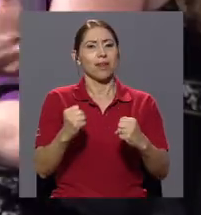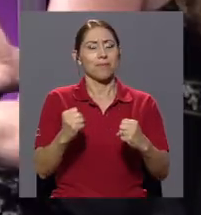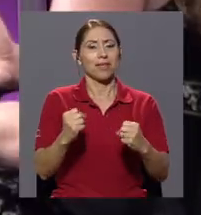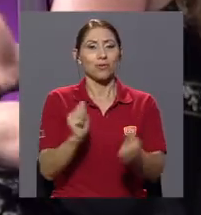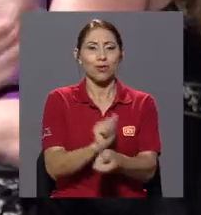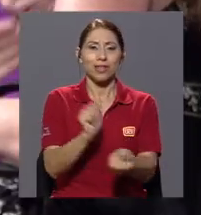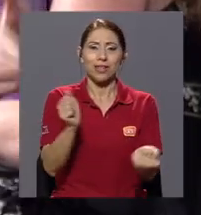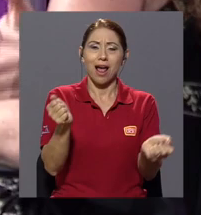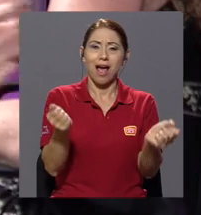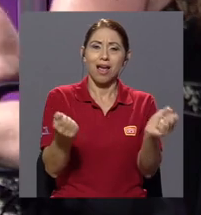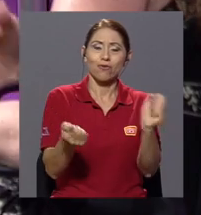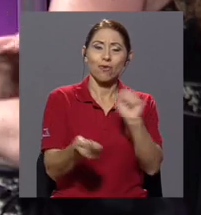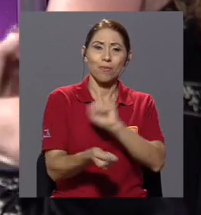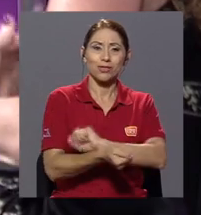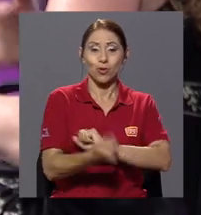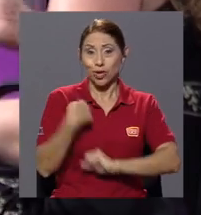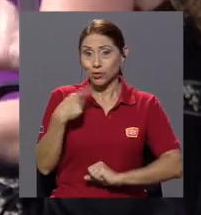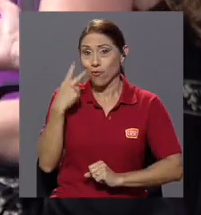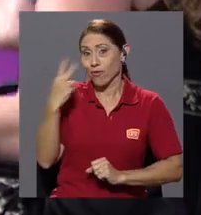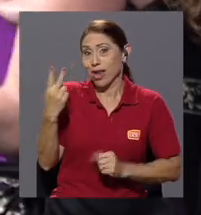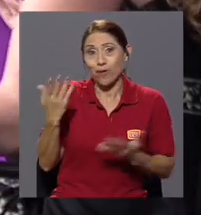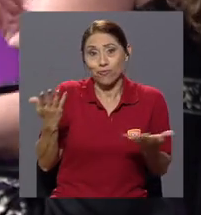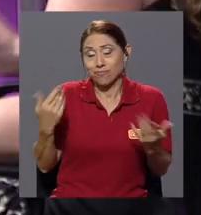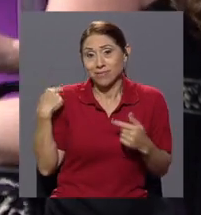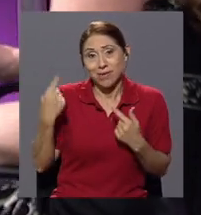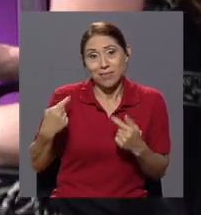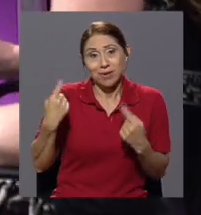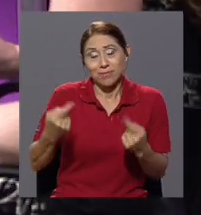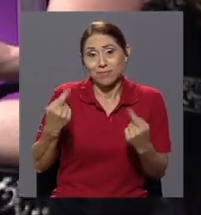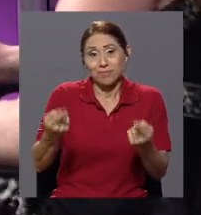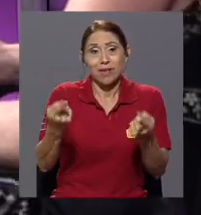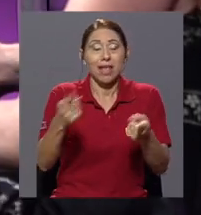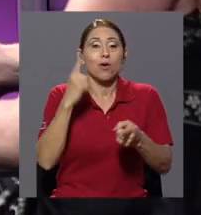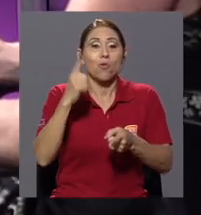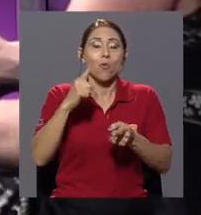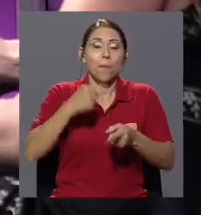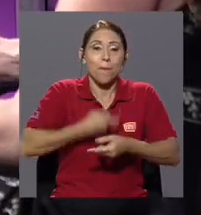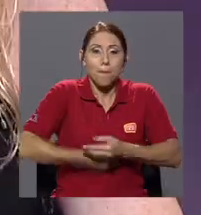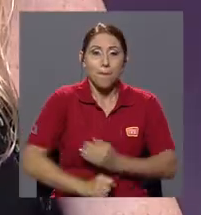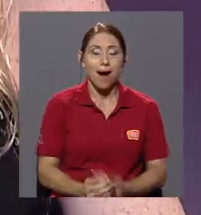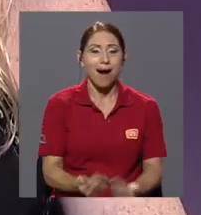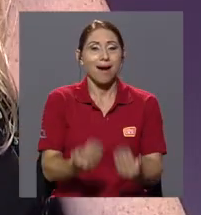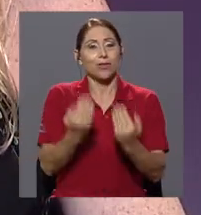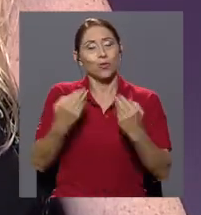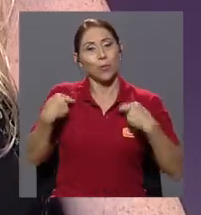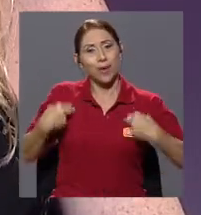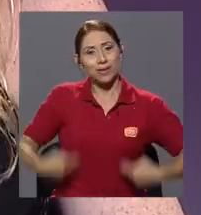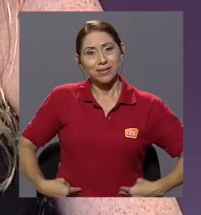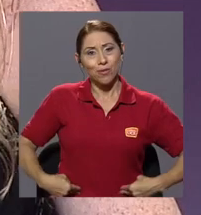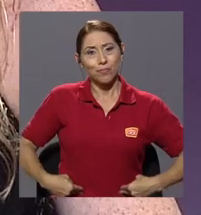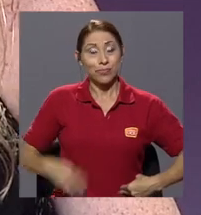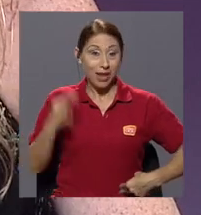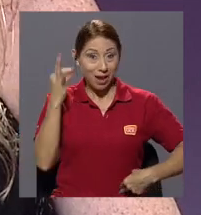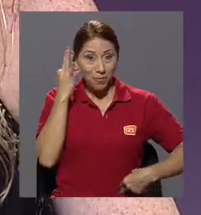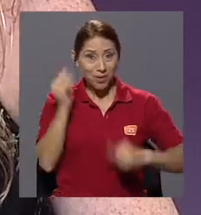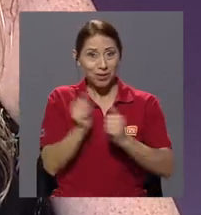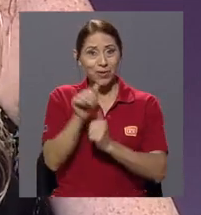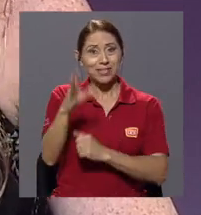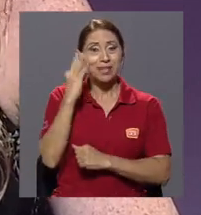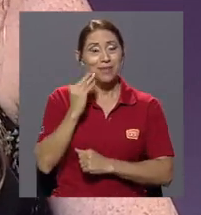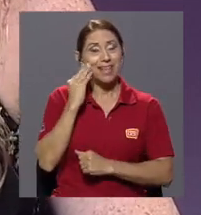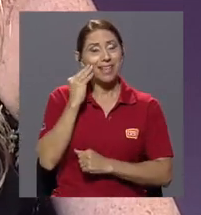transformación que yo veo constantemente en un parto humanizado digamos en la mujer a través de esa experiencia